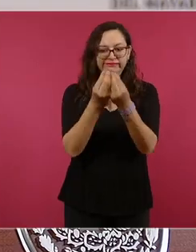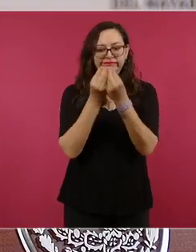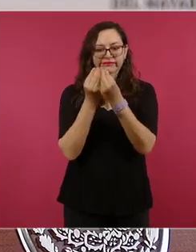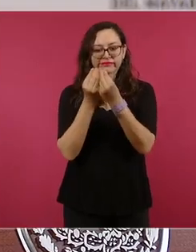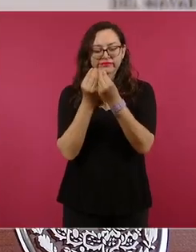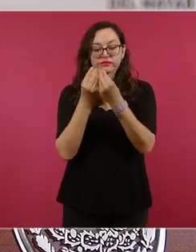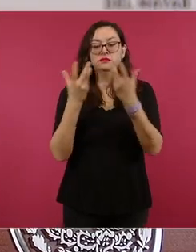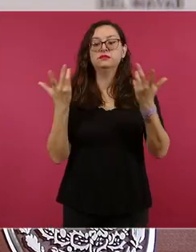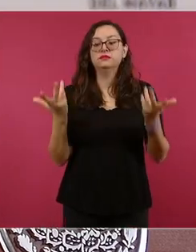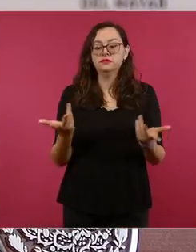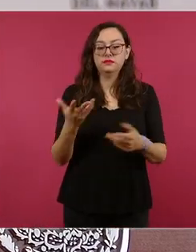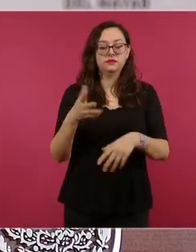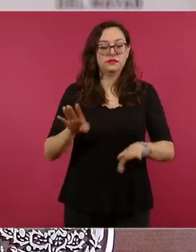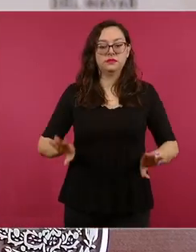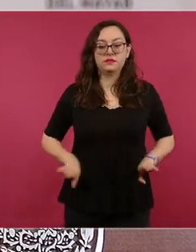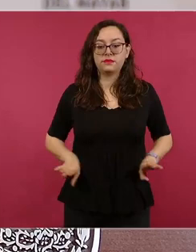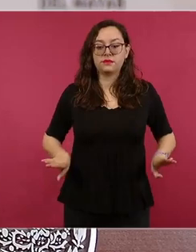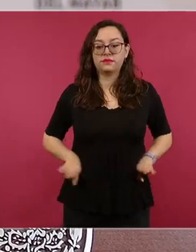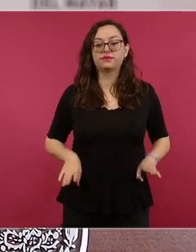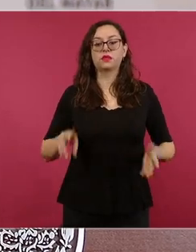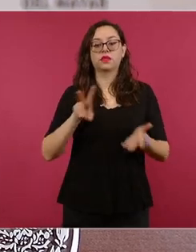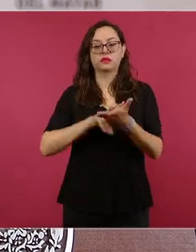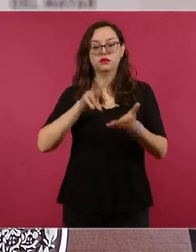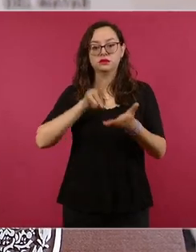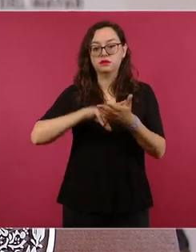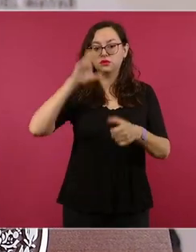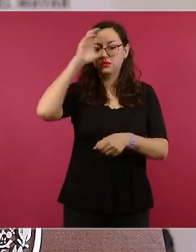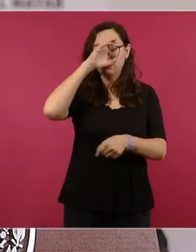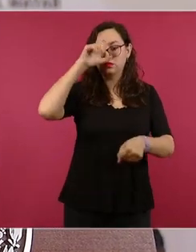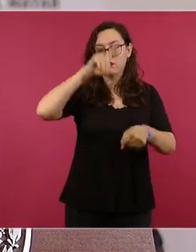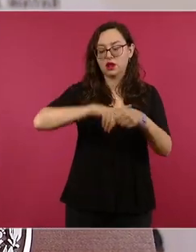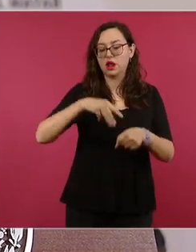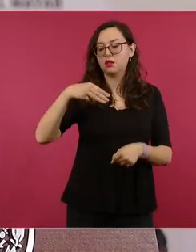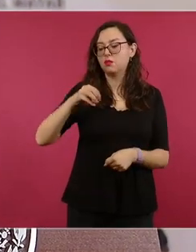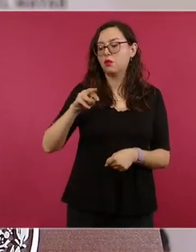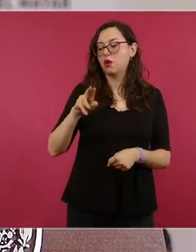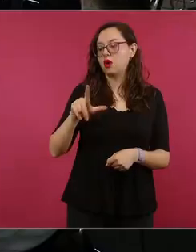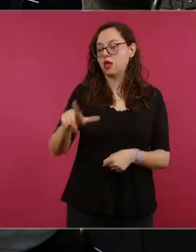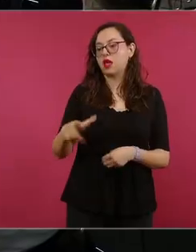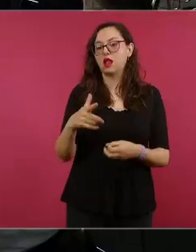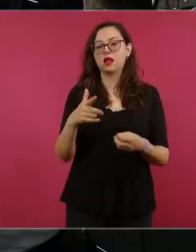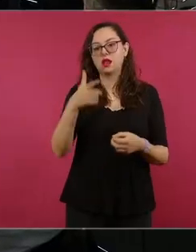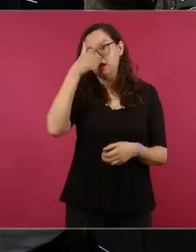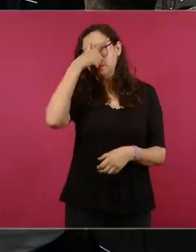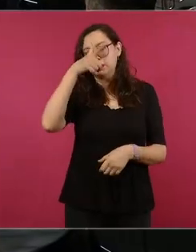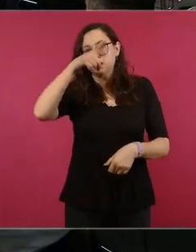se fortalezcan valores culturales, morales, espirituales,